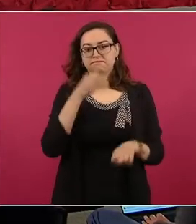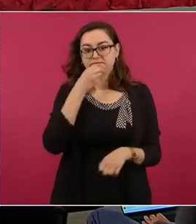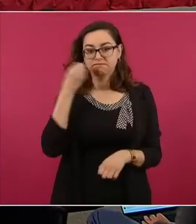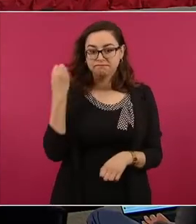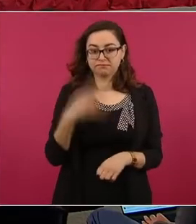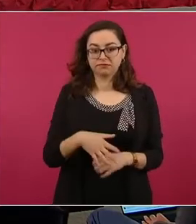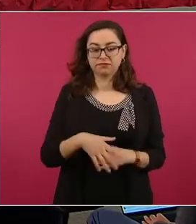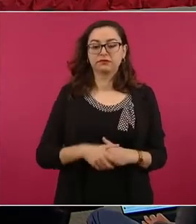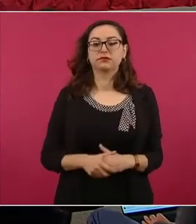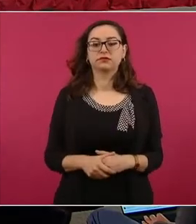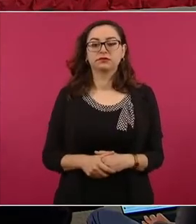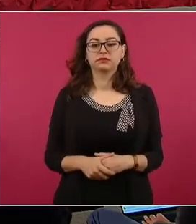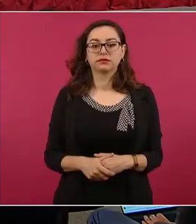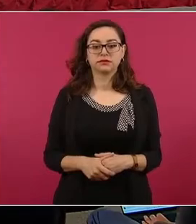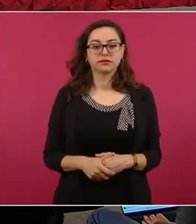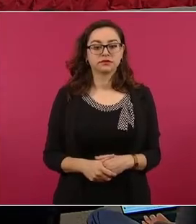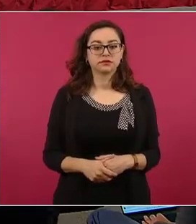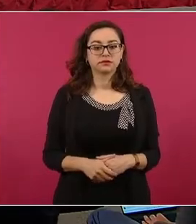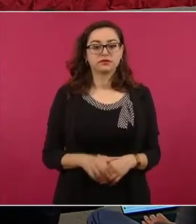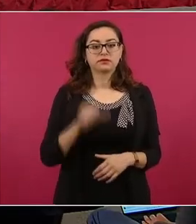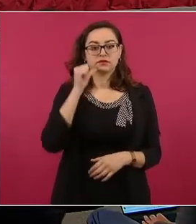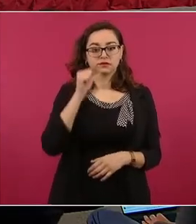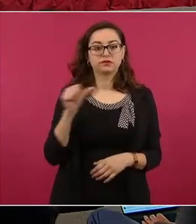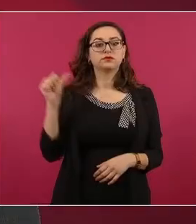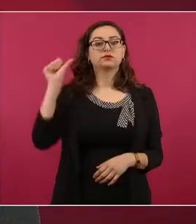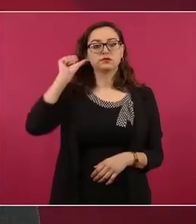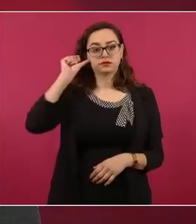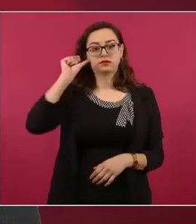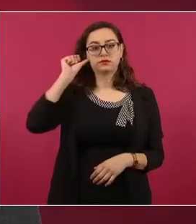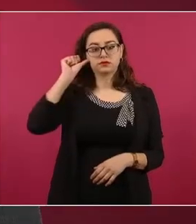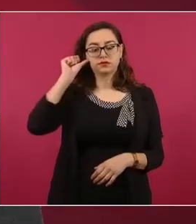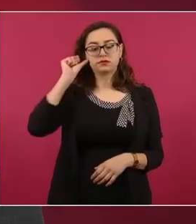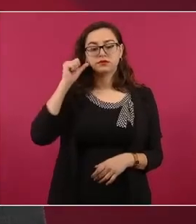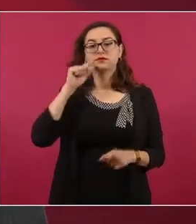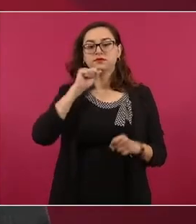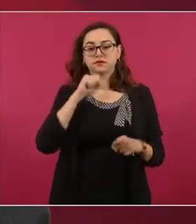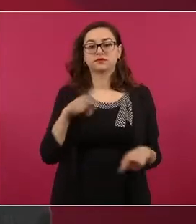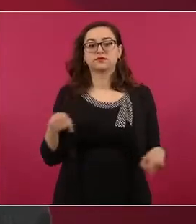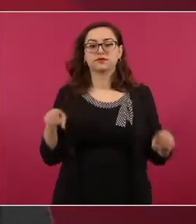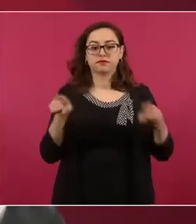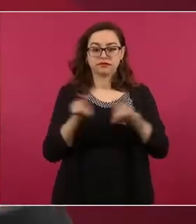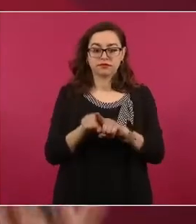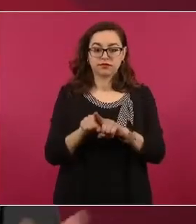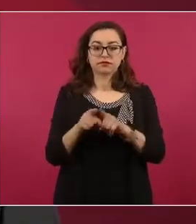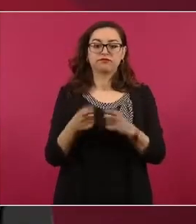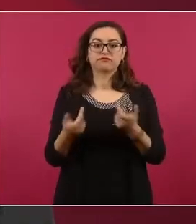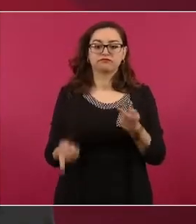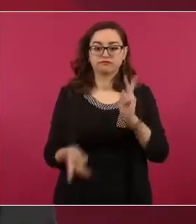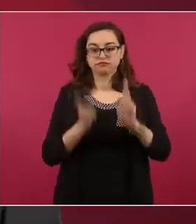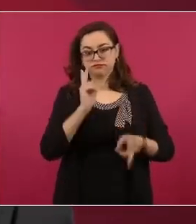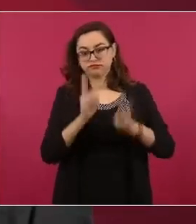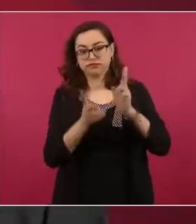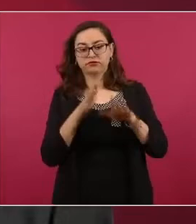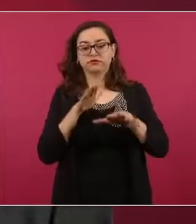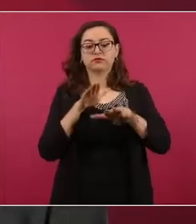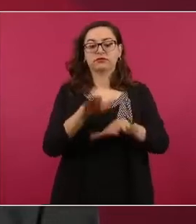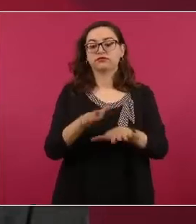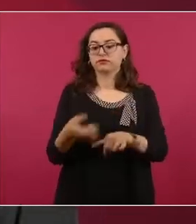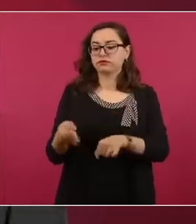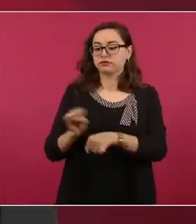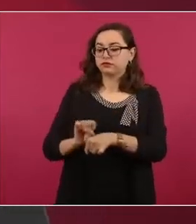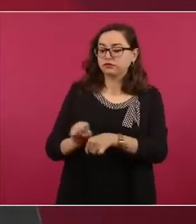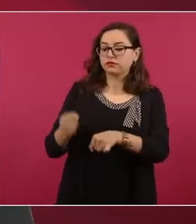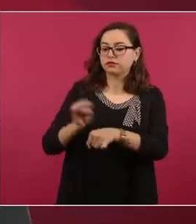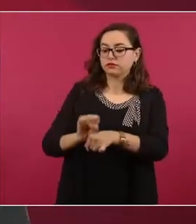Comentamos justamente ayer, lo platicábamos también en la reunión semanal sobre el sistema de salud y sus avances, en